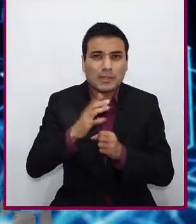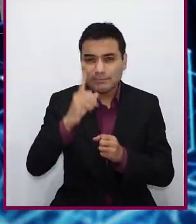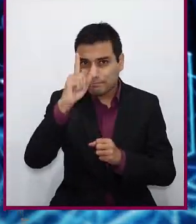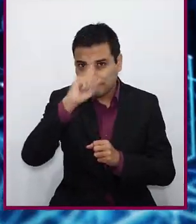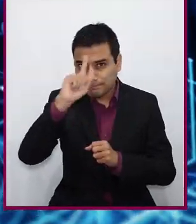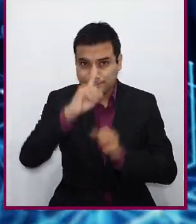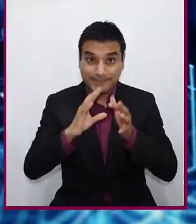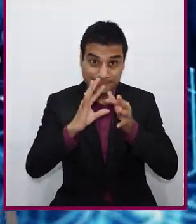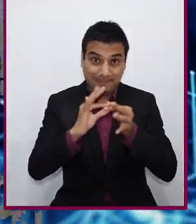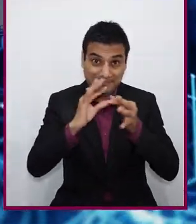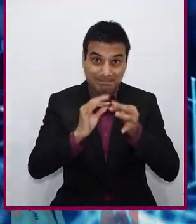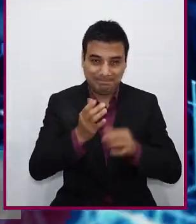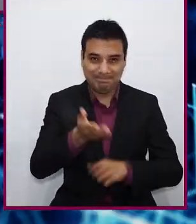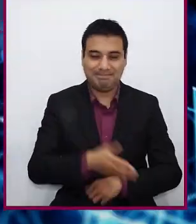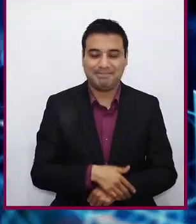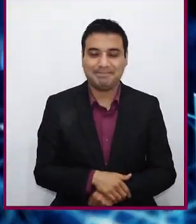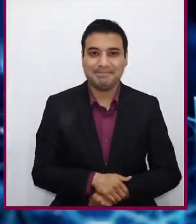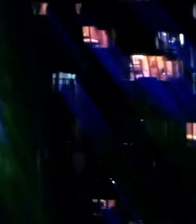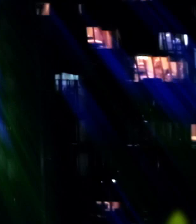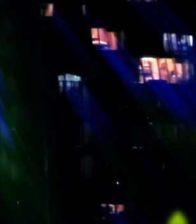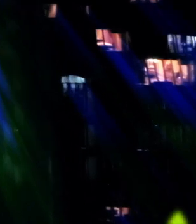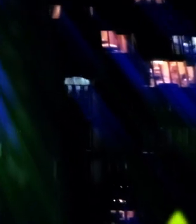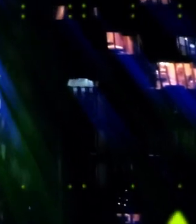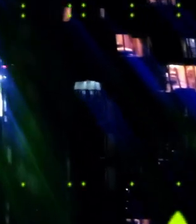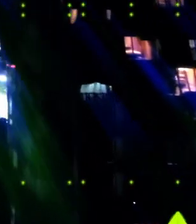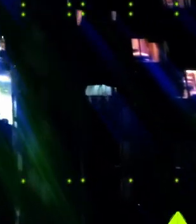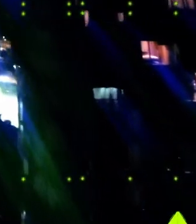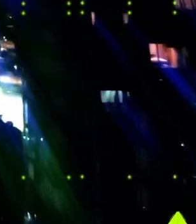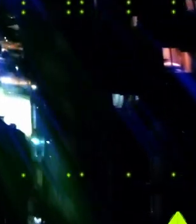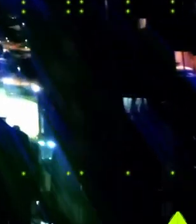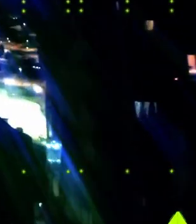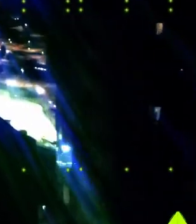deshacer el chistecito de miami tics al